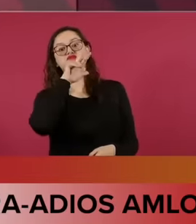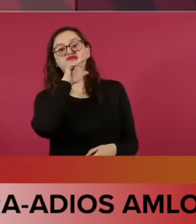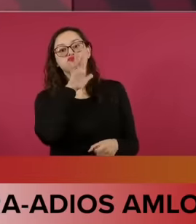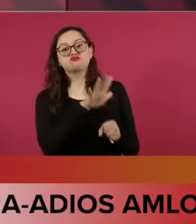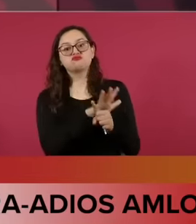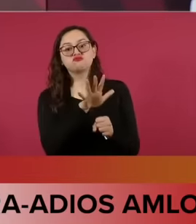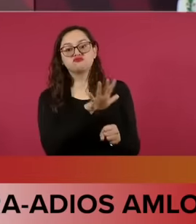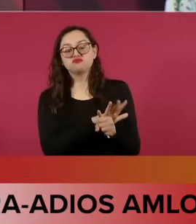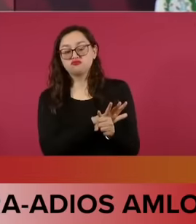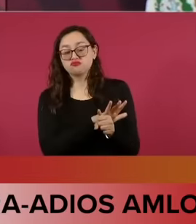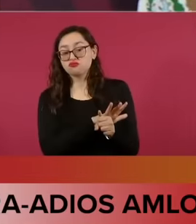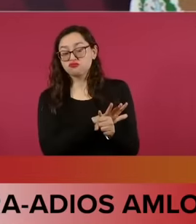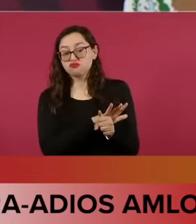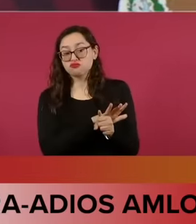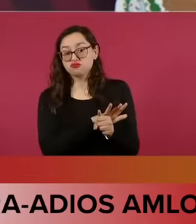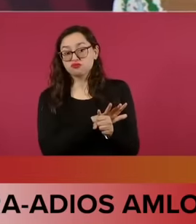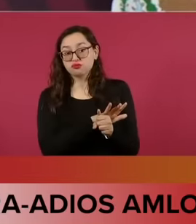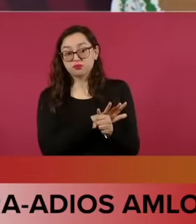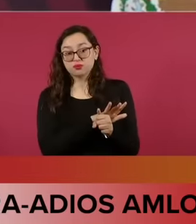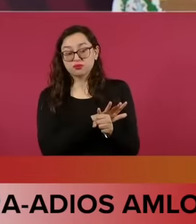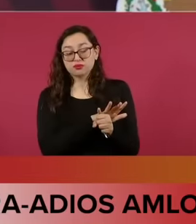no era